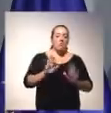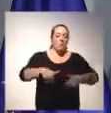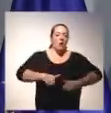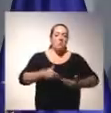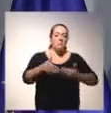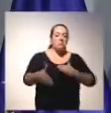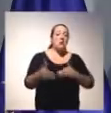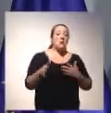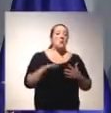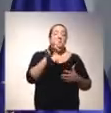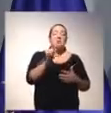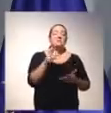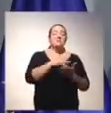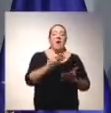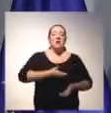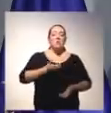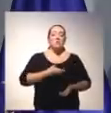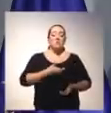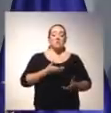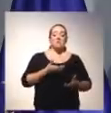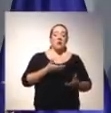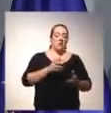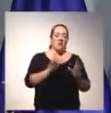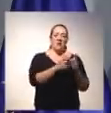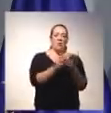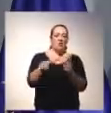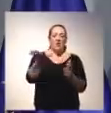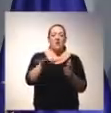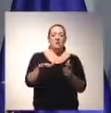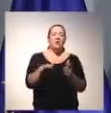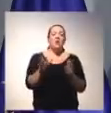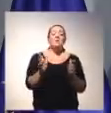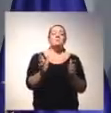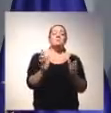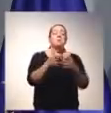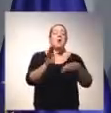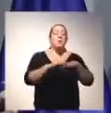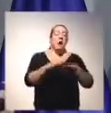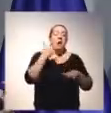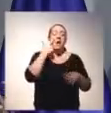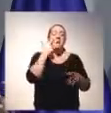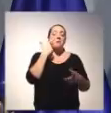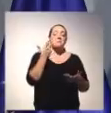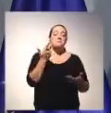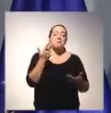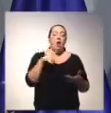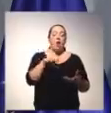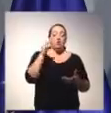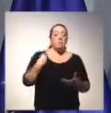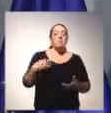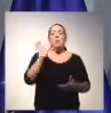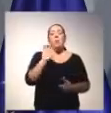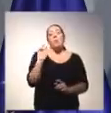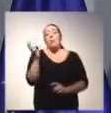De hecho, tenemos previstas reuniones con los ayuntamientos también de la zona para valorar no solo esta opción, sino otras posibilidades que podamos